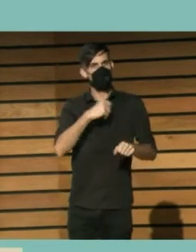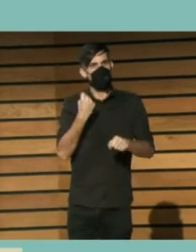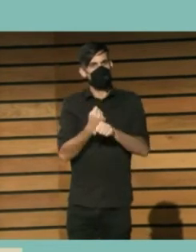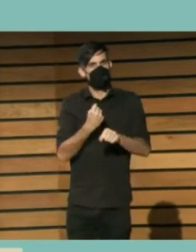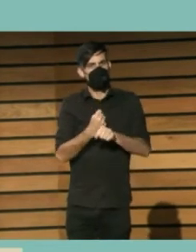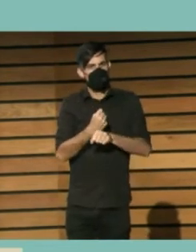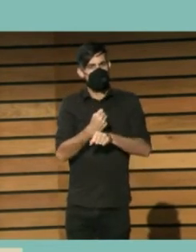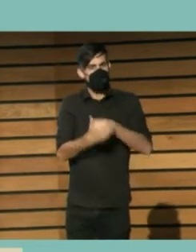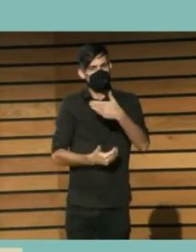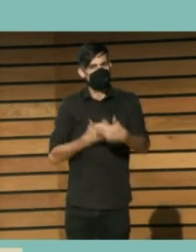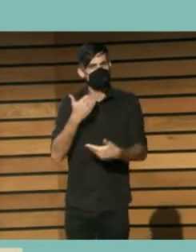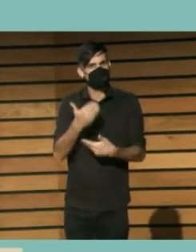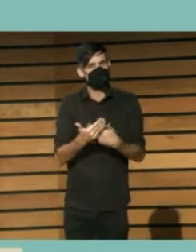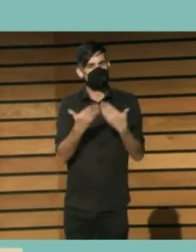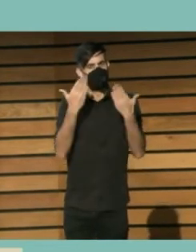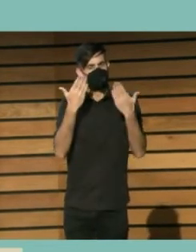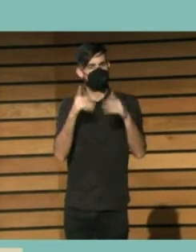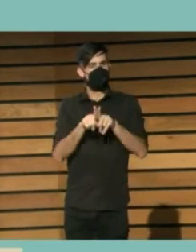pro de